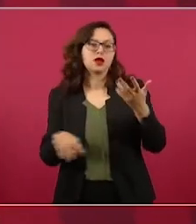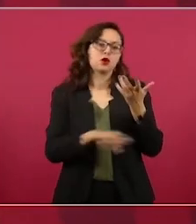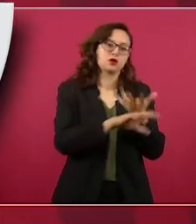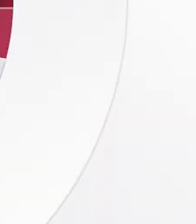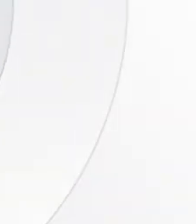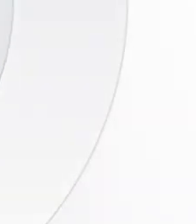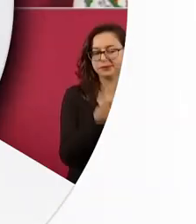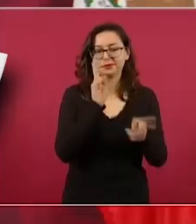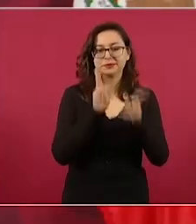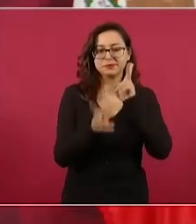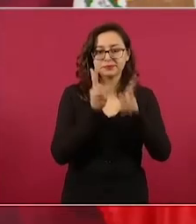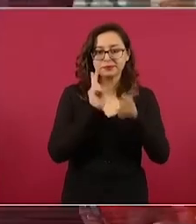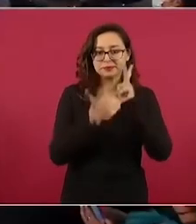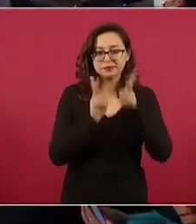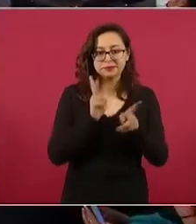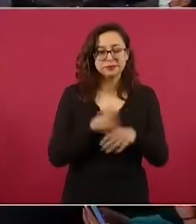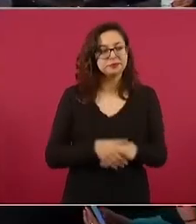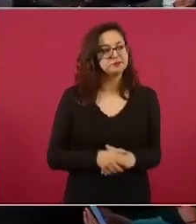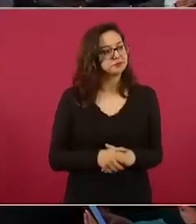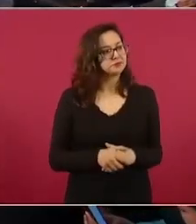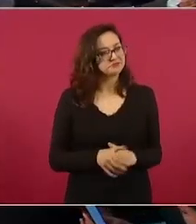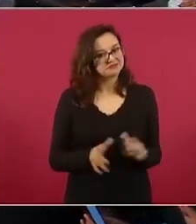Estados Unidos. Da confianza